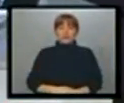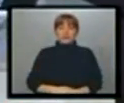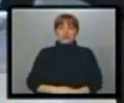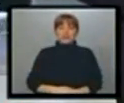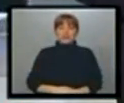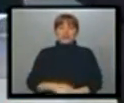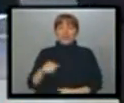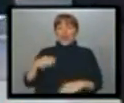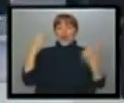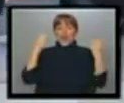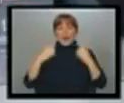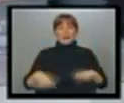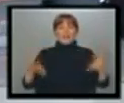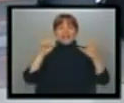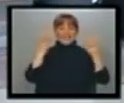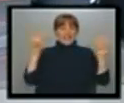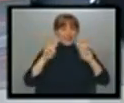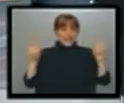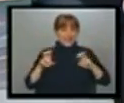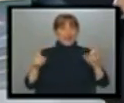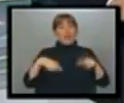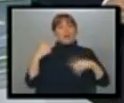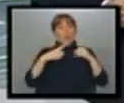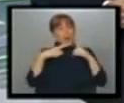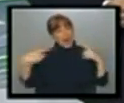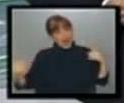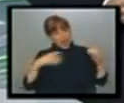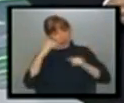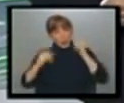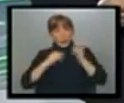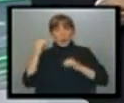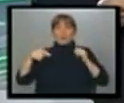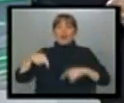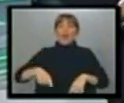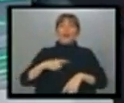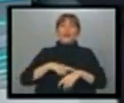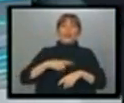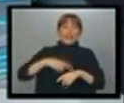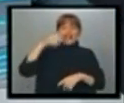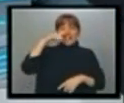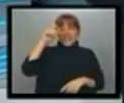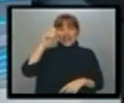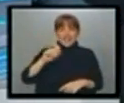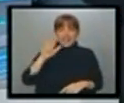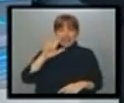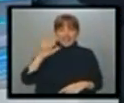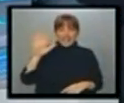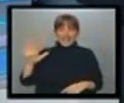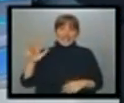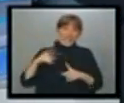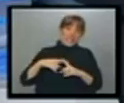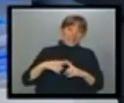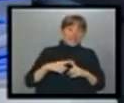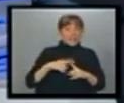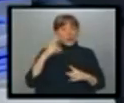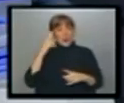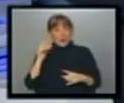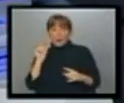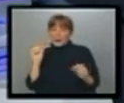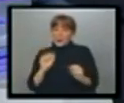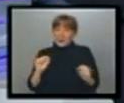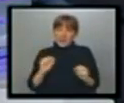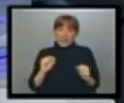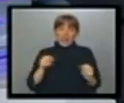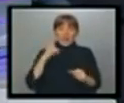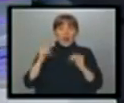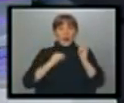estamos arrancando con esos temas que en un ratito vamos a desarrollar. 7:35, está ahí la temperatura, todavía en un dígito, está fresquito. En un rato te vamos a